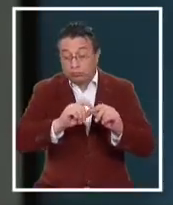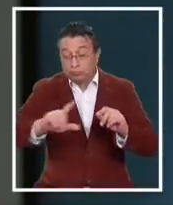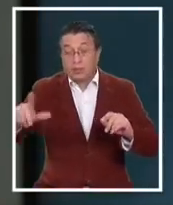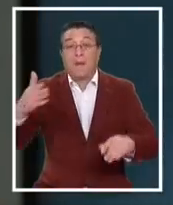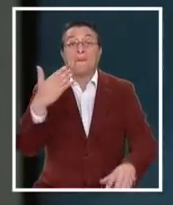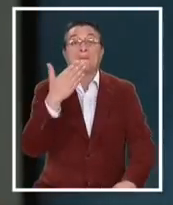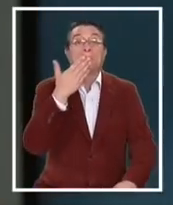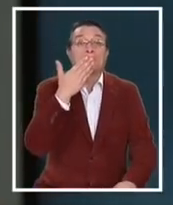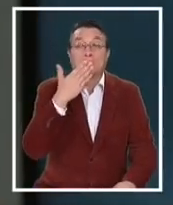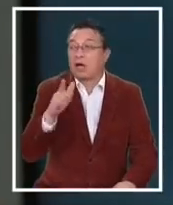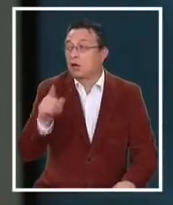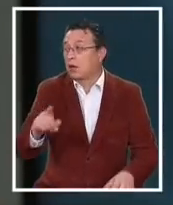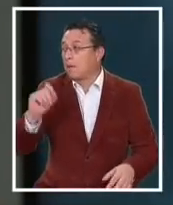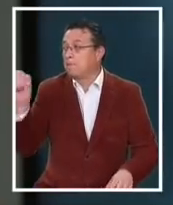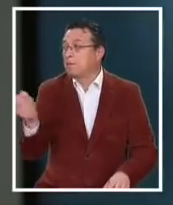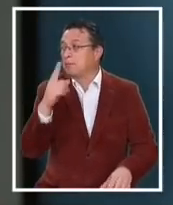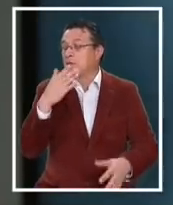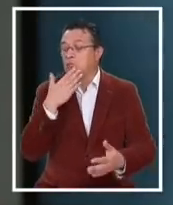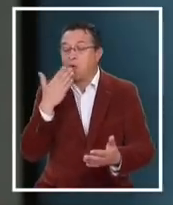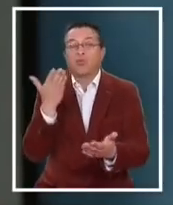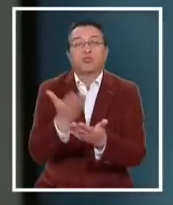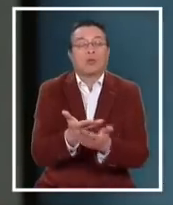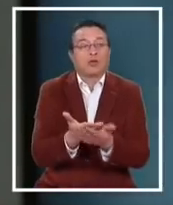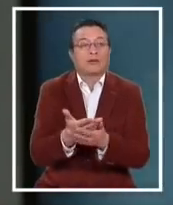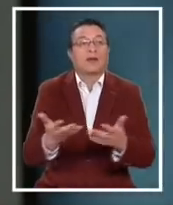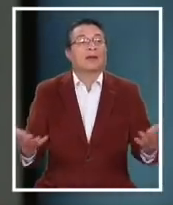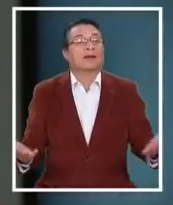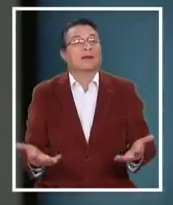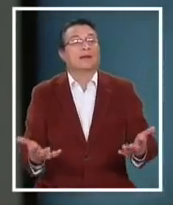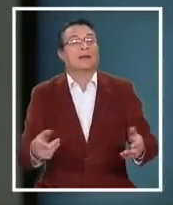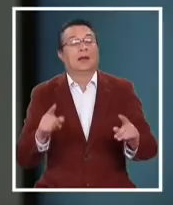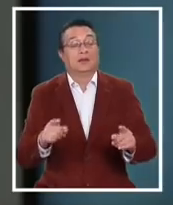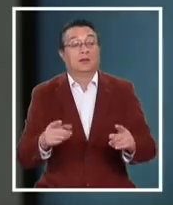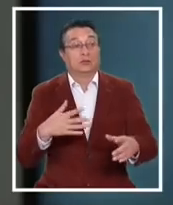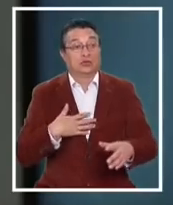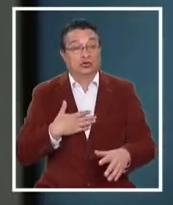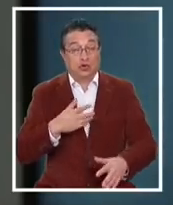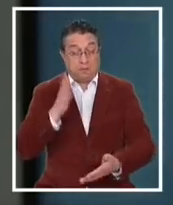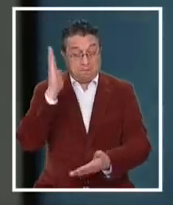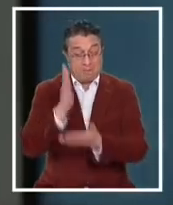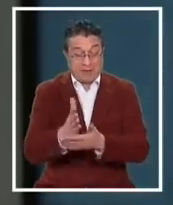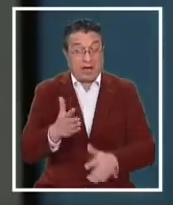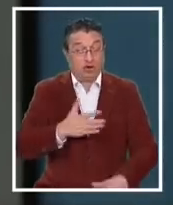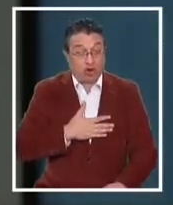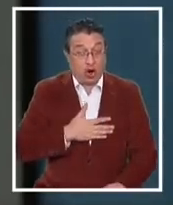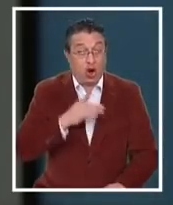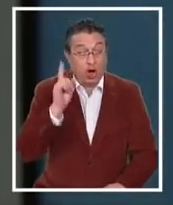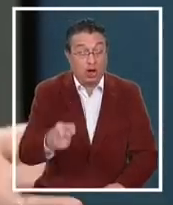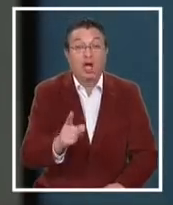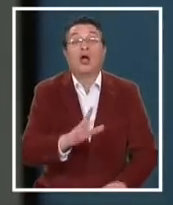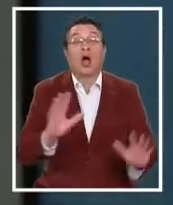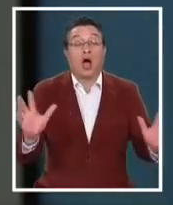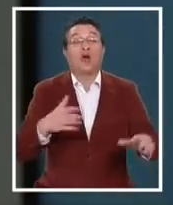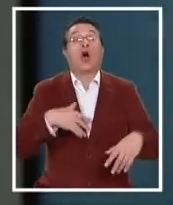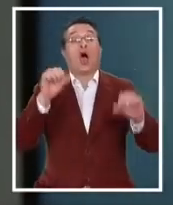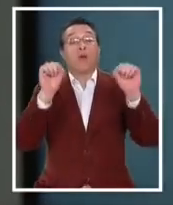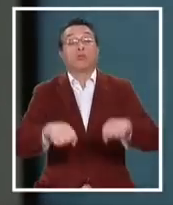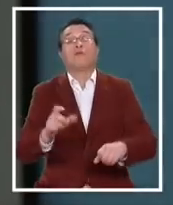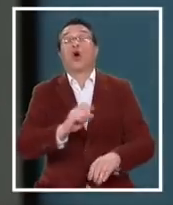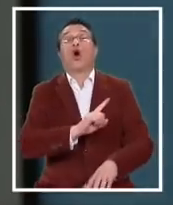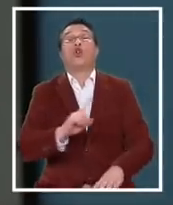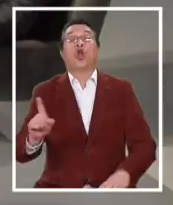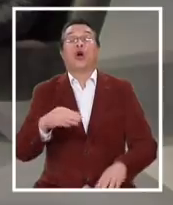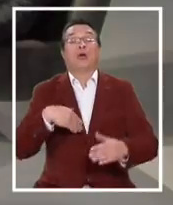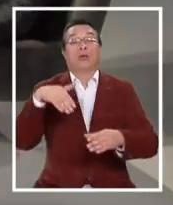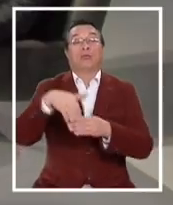una mejora a esa primera propuesta, que es distinta, es decir, si no hacen lo que yo quiero, entonces apruebo o no apruebo la